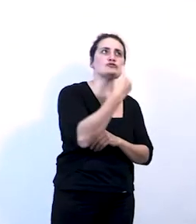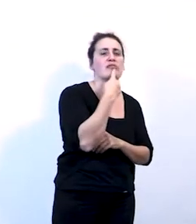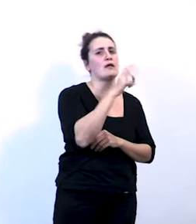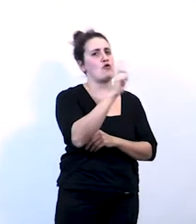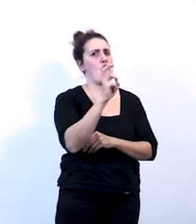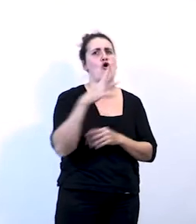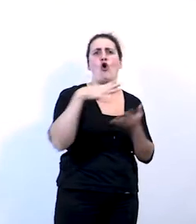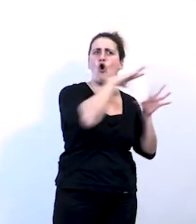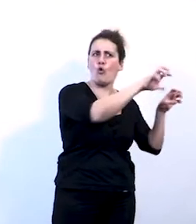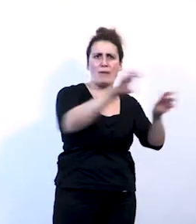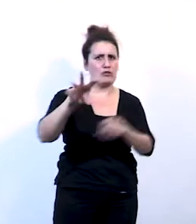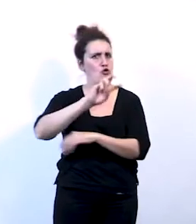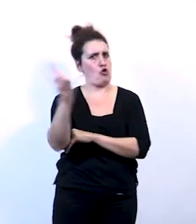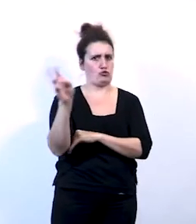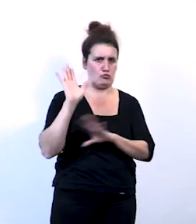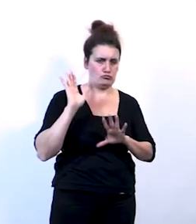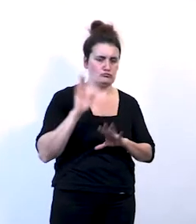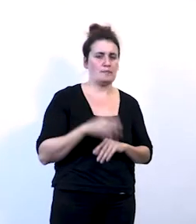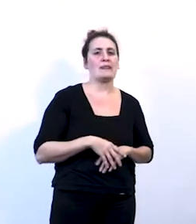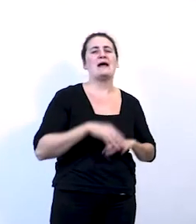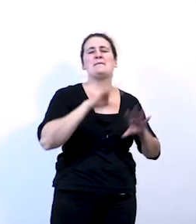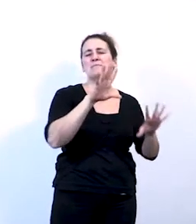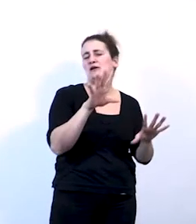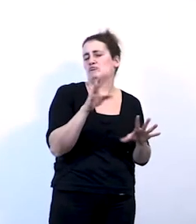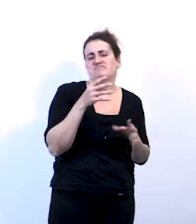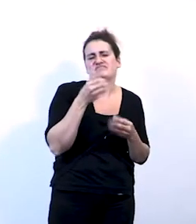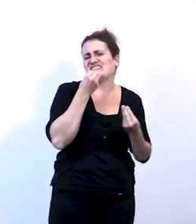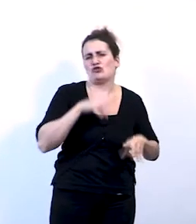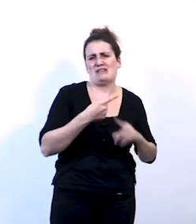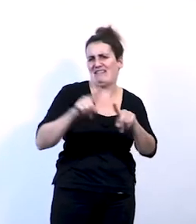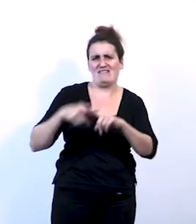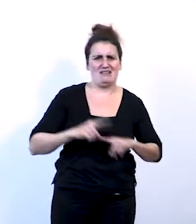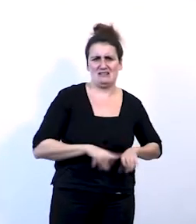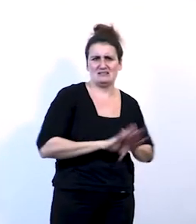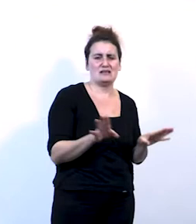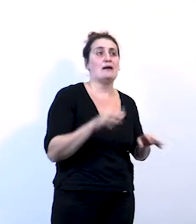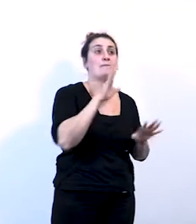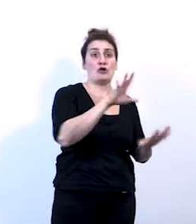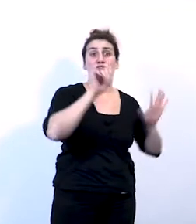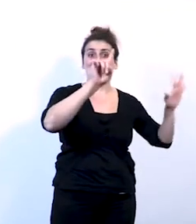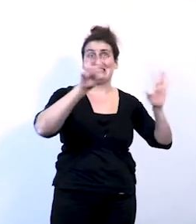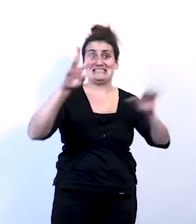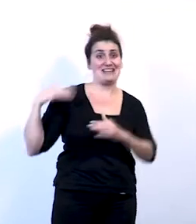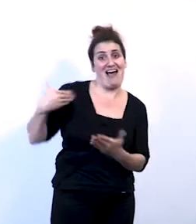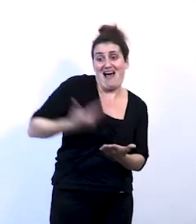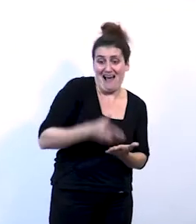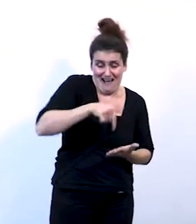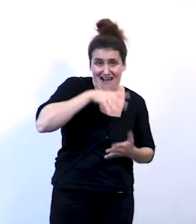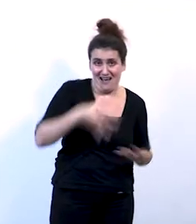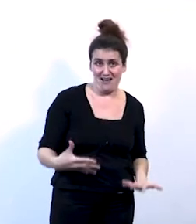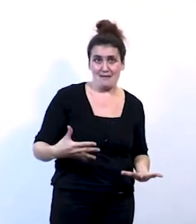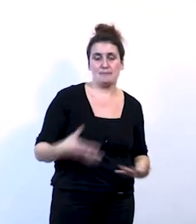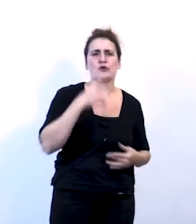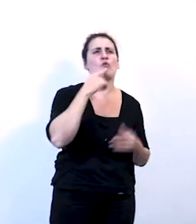es una ocupación, ese es otro cuento. Pero muy ligero, desde el 67 hasta hoy, tenemos